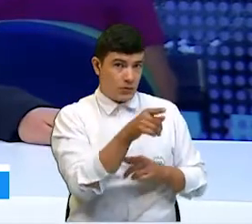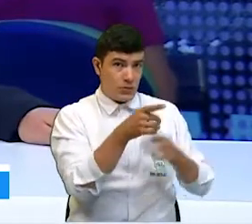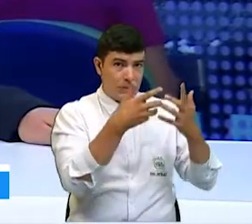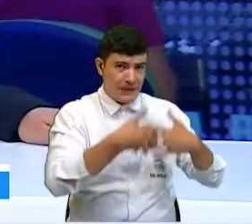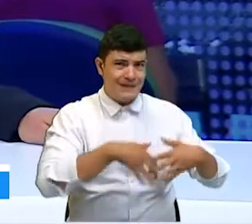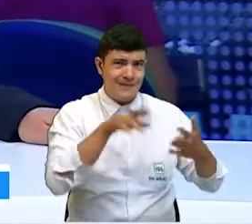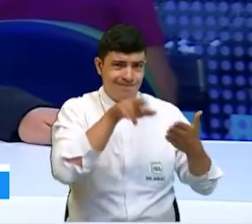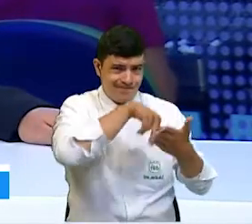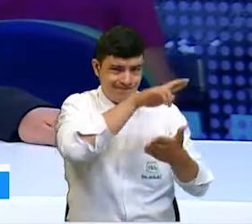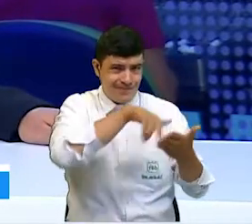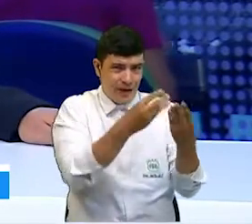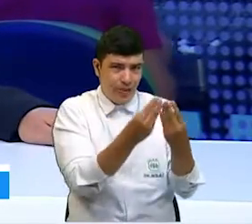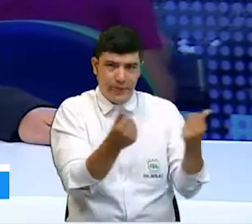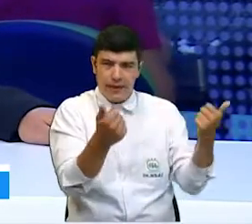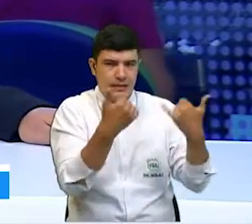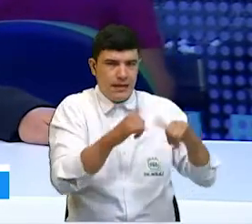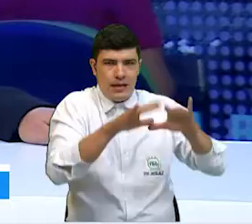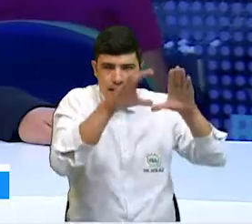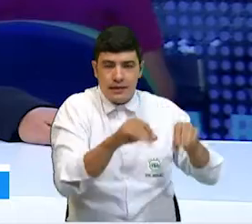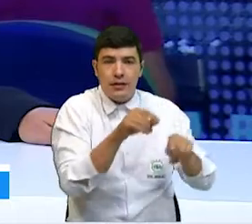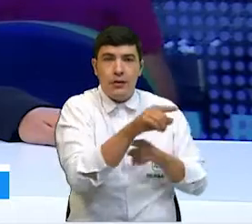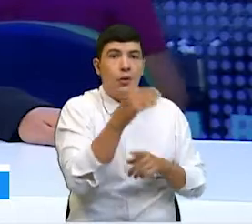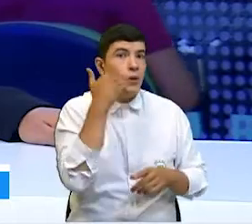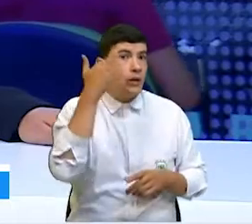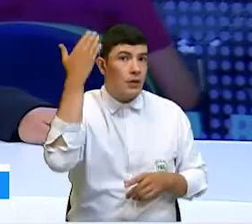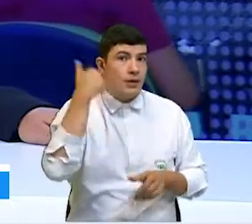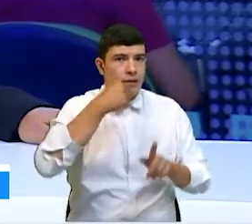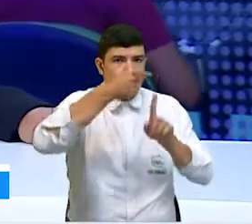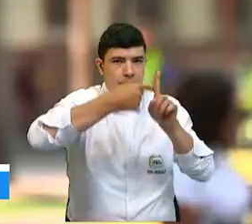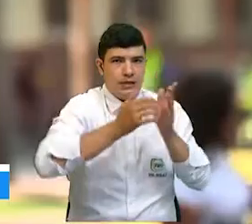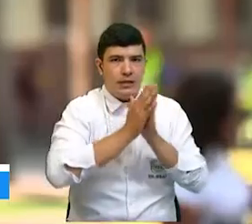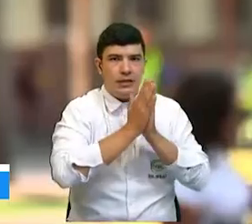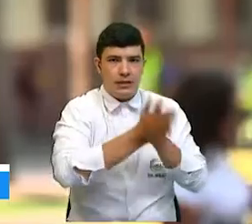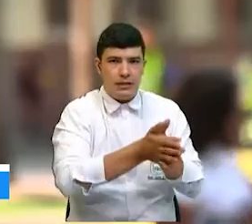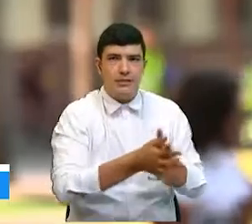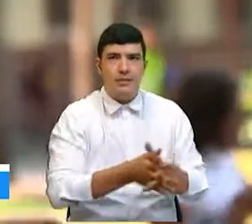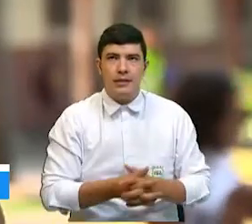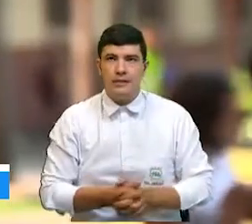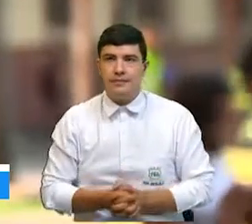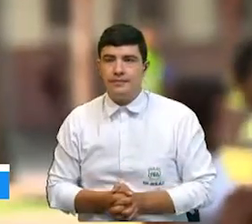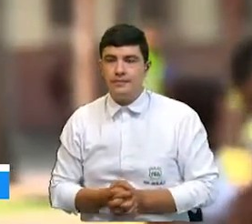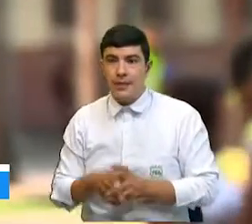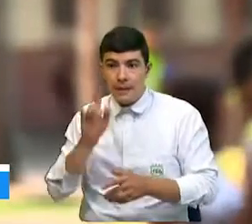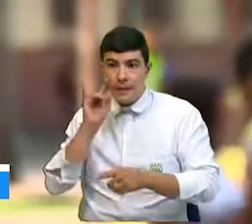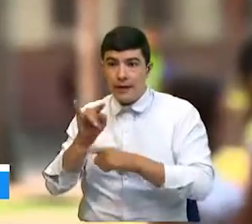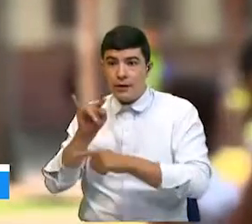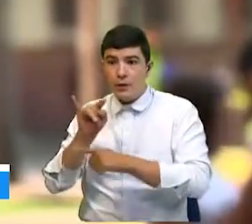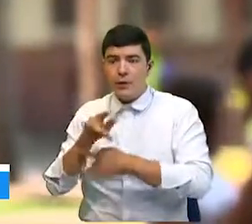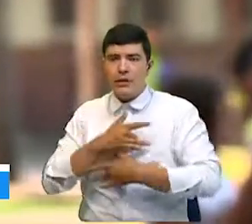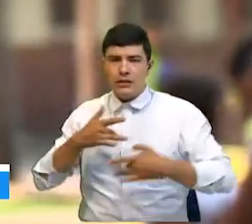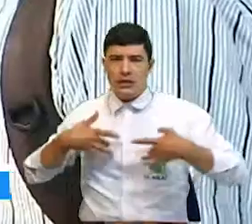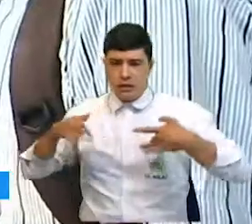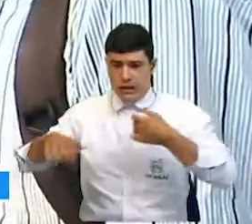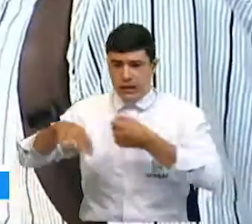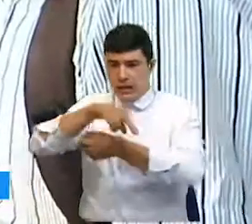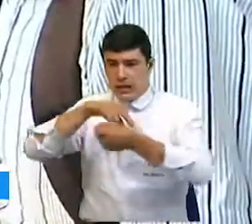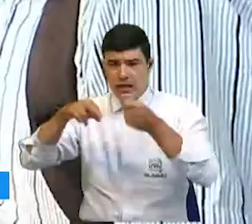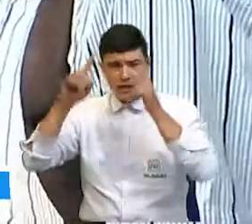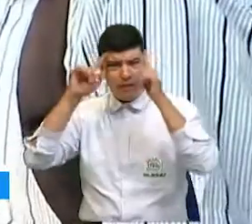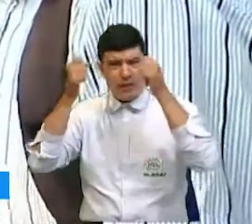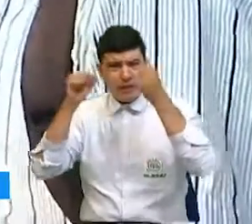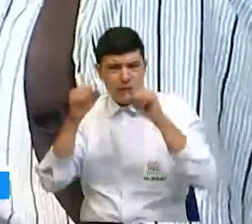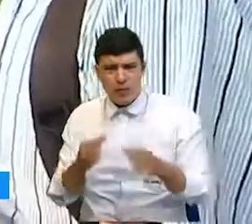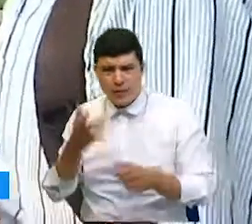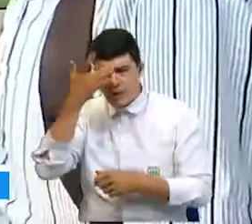entidad prestadora del servicio en la región el pasado mes de diciembre. Proveedores de salud de la región manifestaron su